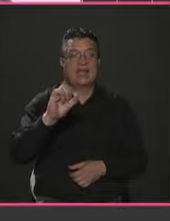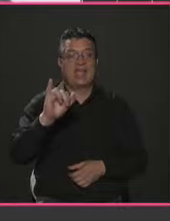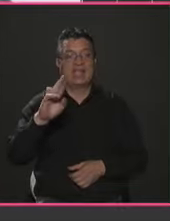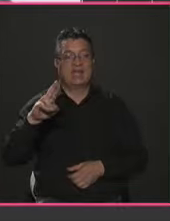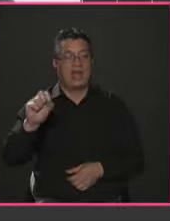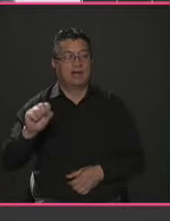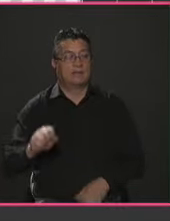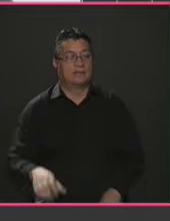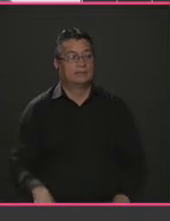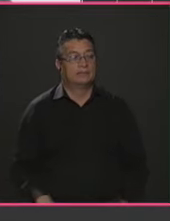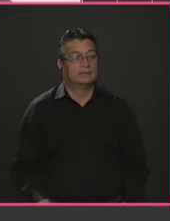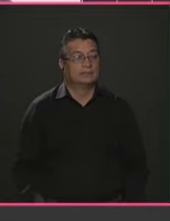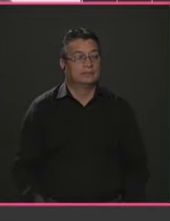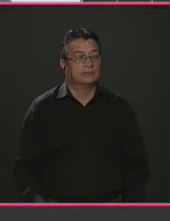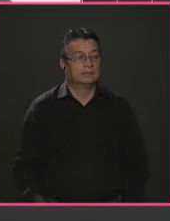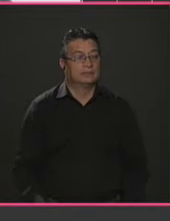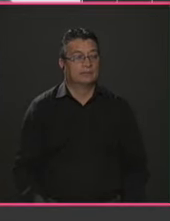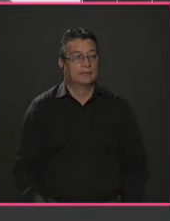aplauso